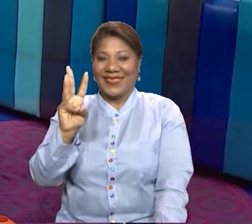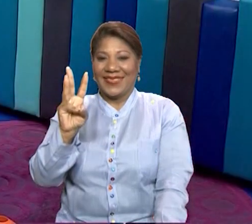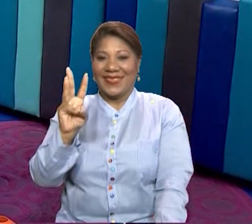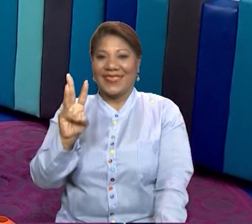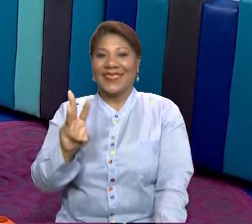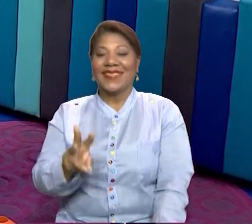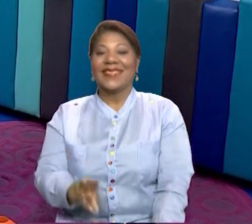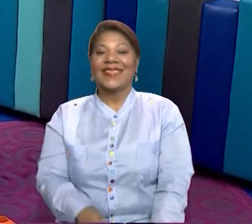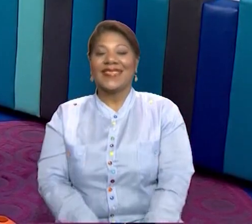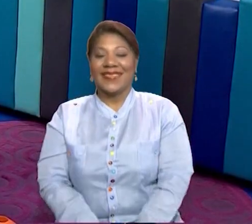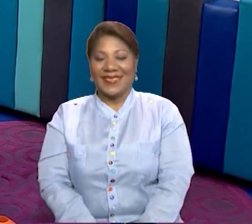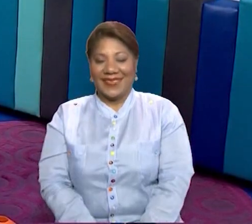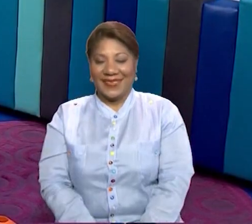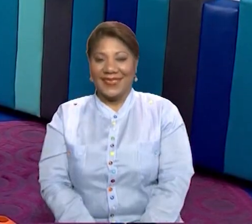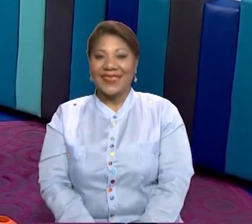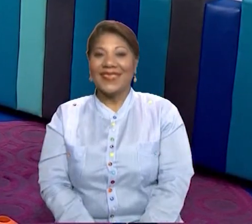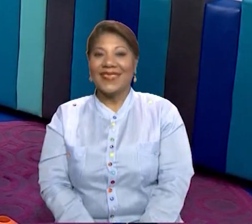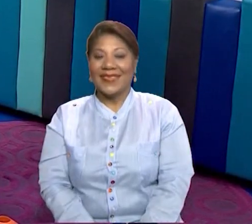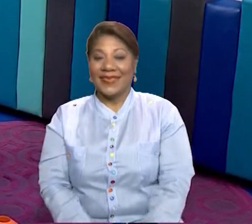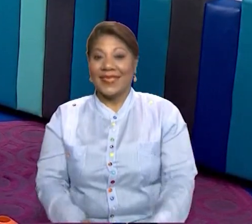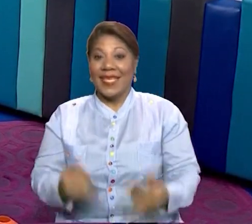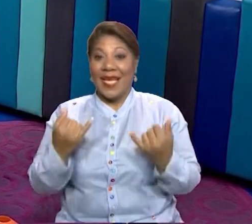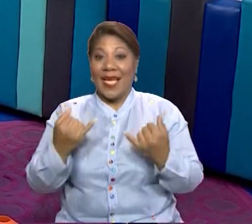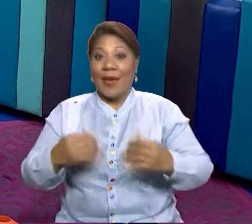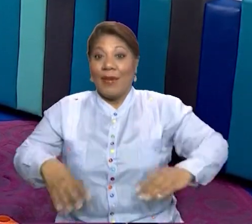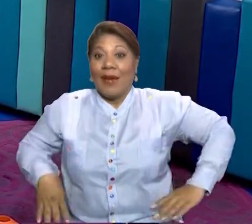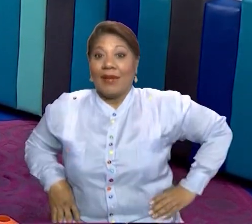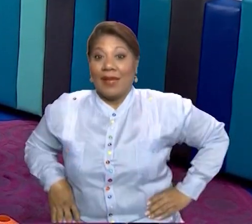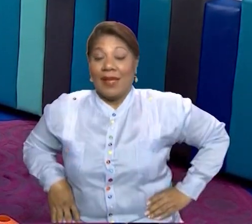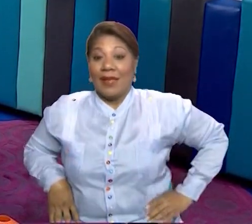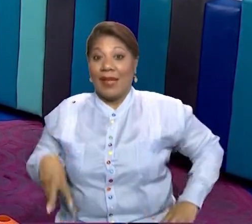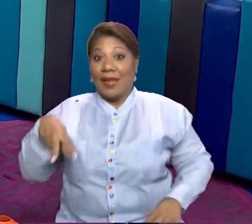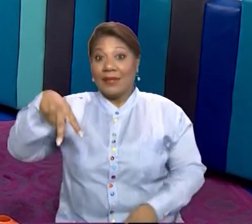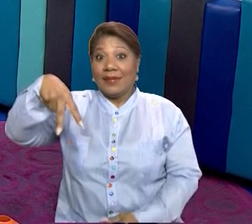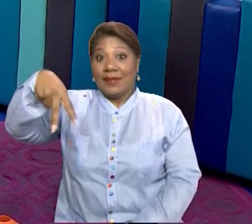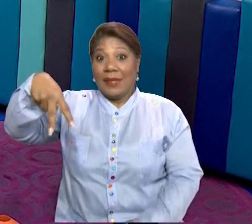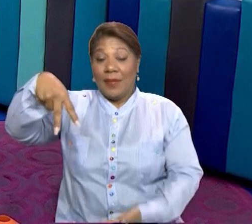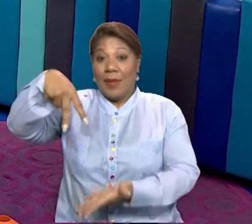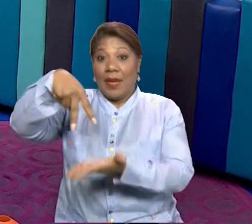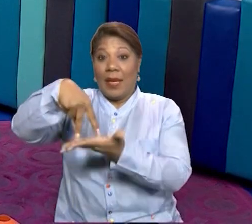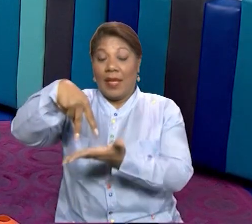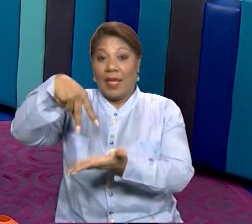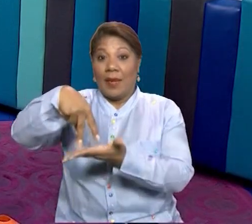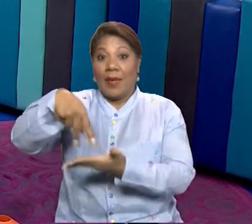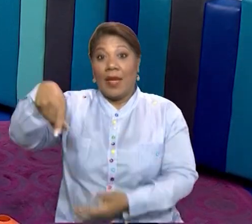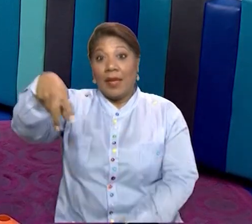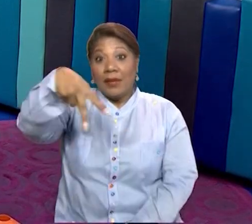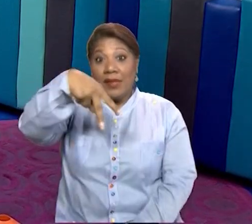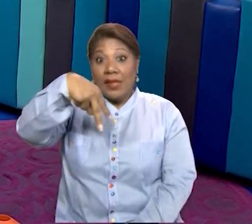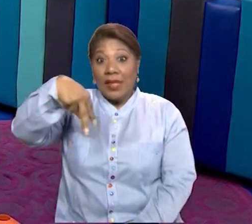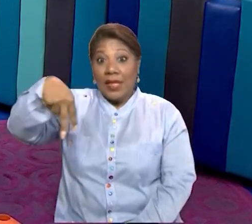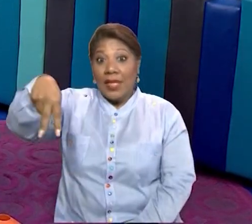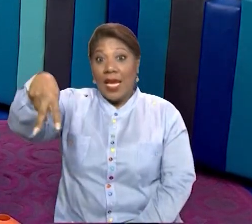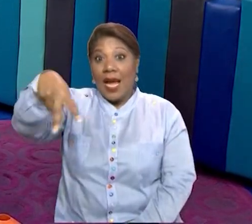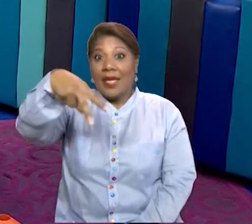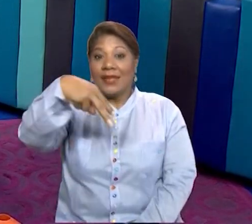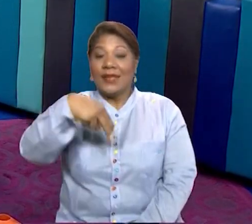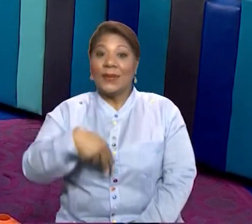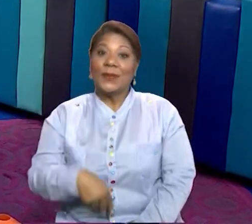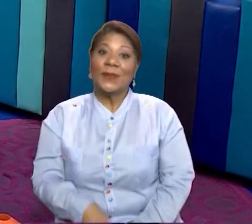6. Excelente. Vamos a trabajar el área de la cadera. Separamos las piernas y vamos a hacer un pequeño círculo aquí. 1,